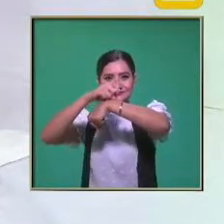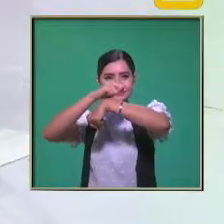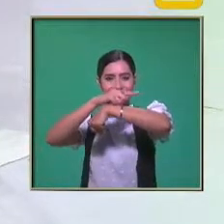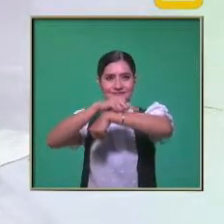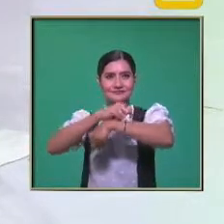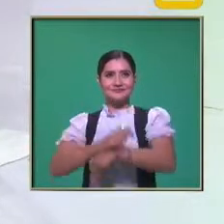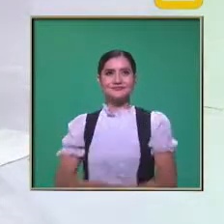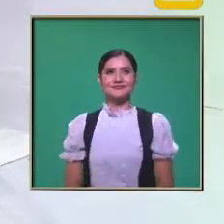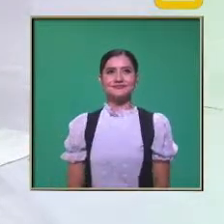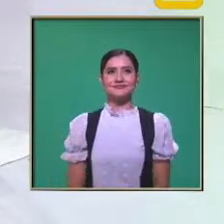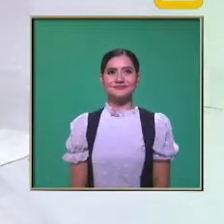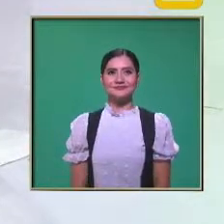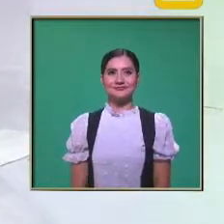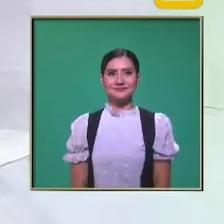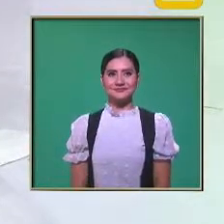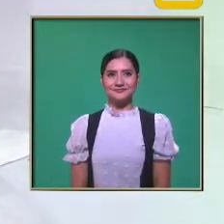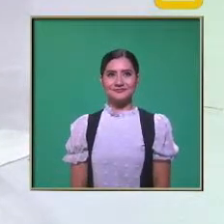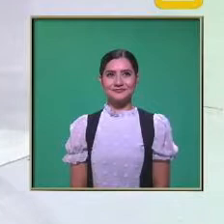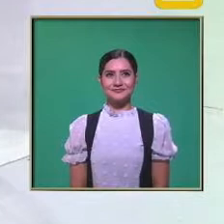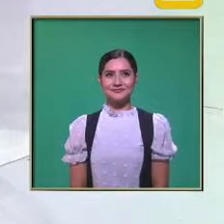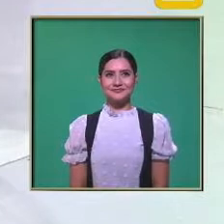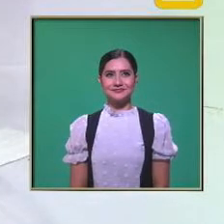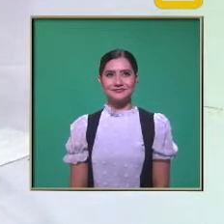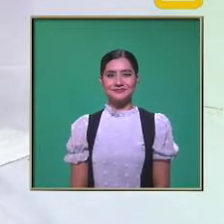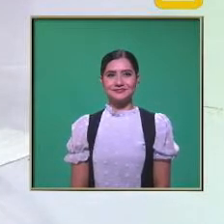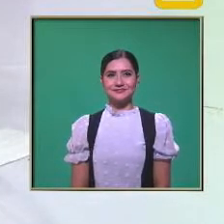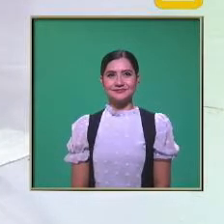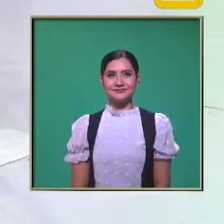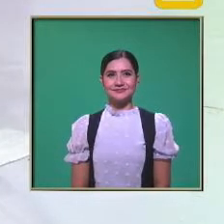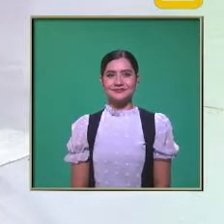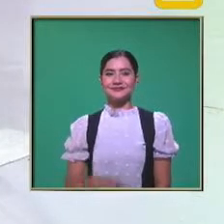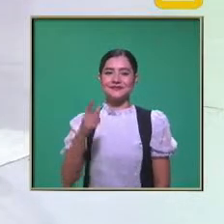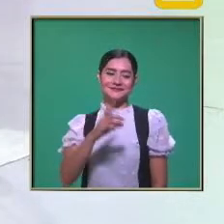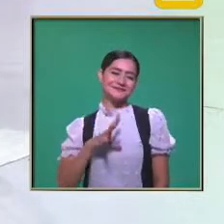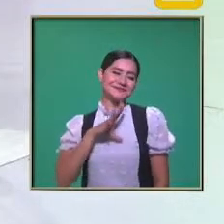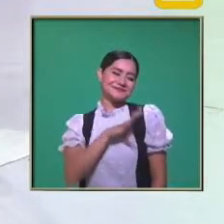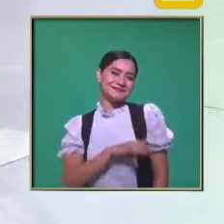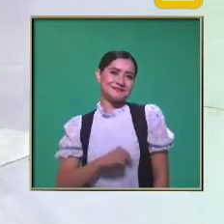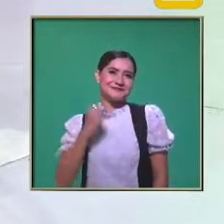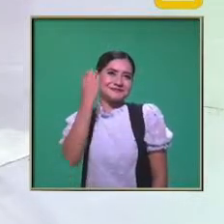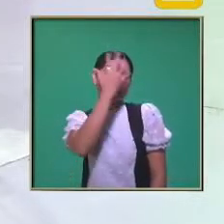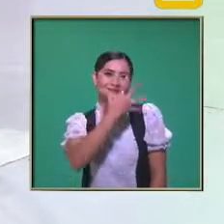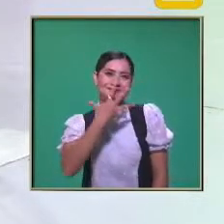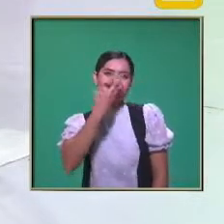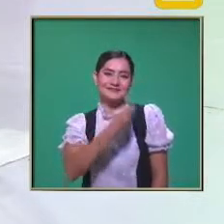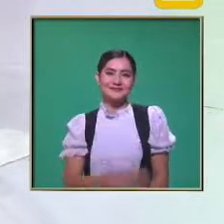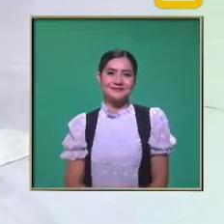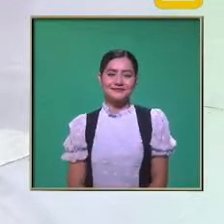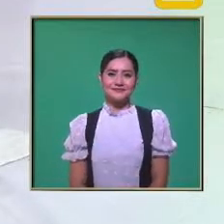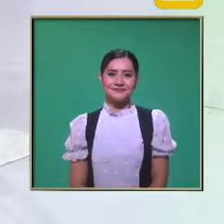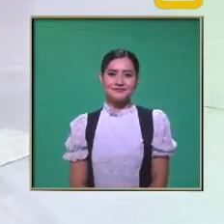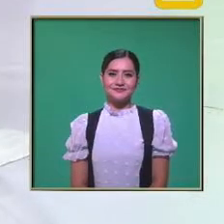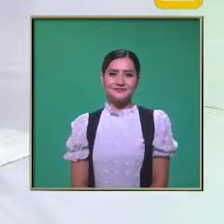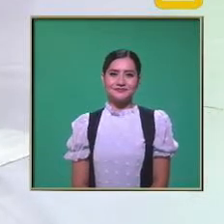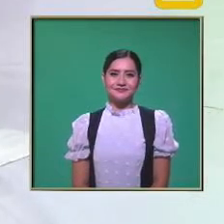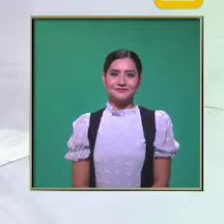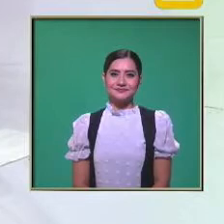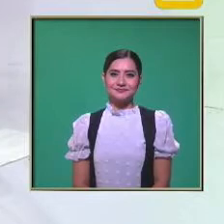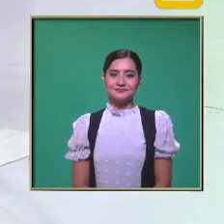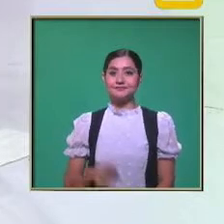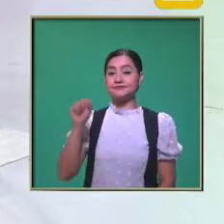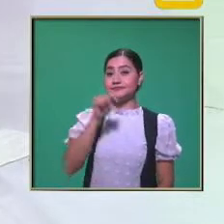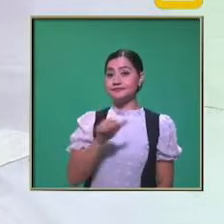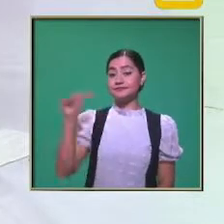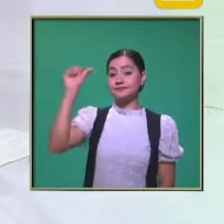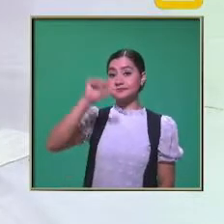caracol. ¡Ay, qué bonita canción! ¡Qué padre canción! Sí. ¡Nos encantó! Oigan, bueno, y nosotros no nada más venimos a